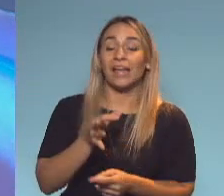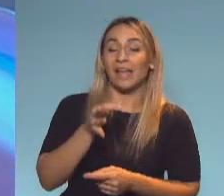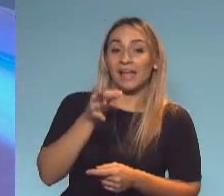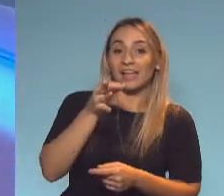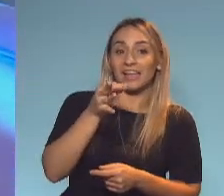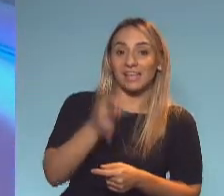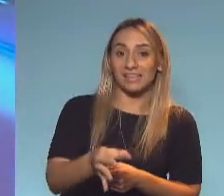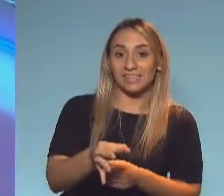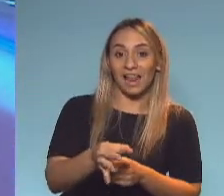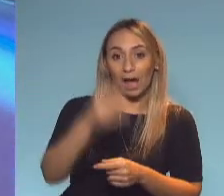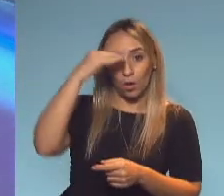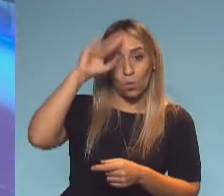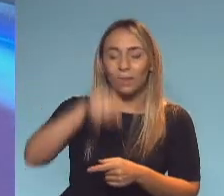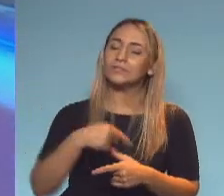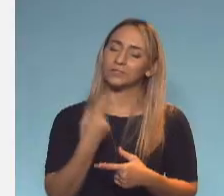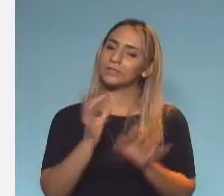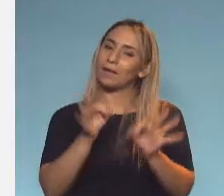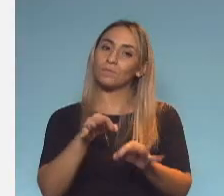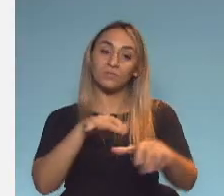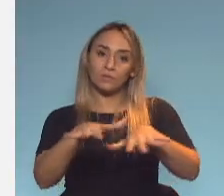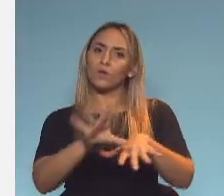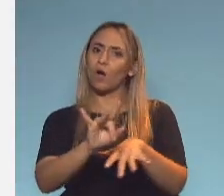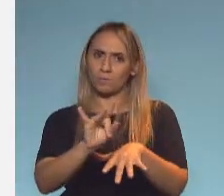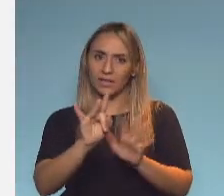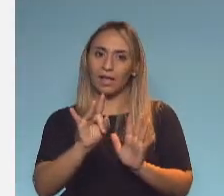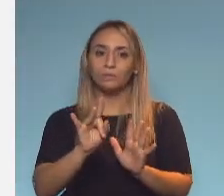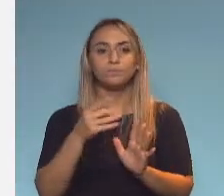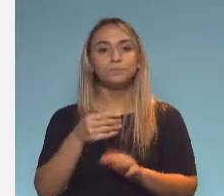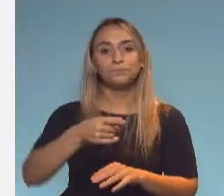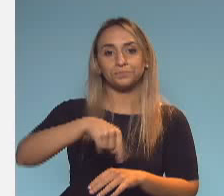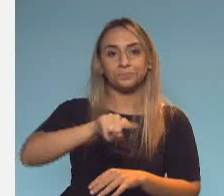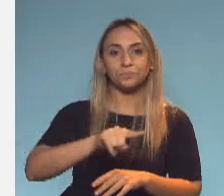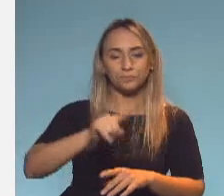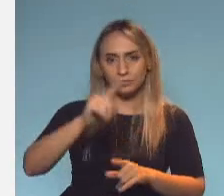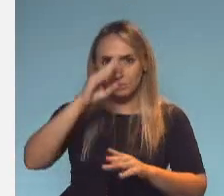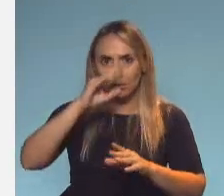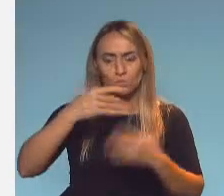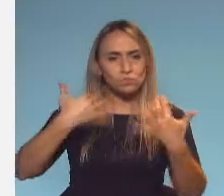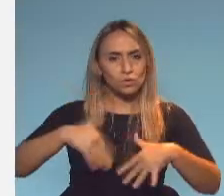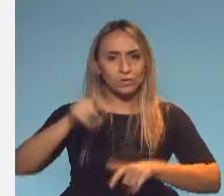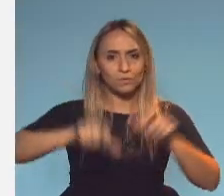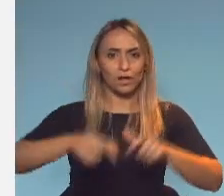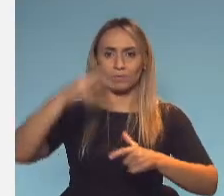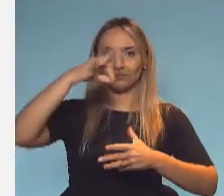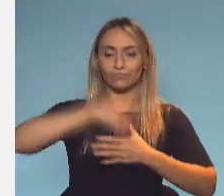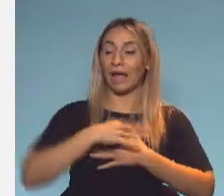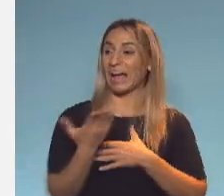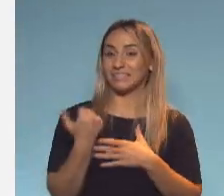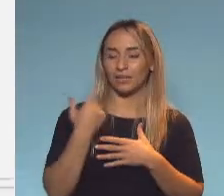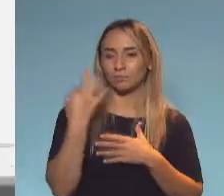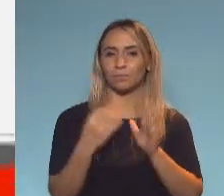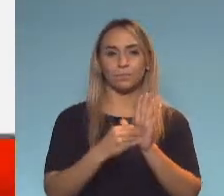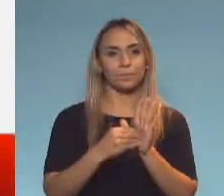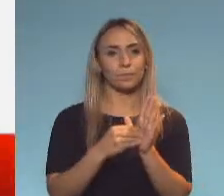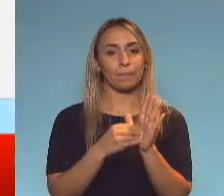que están atravesando una situación difícil también porque se dio un pico de contagios el día de ayer. De hecho,